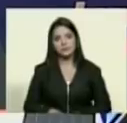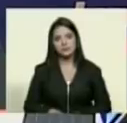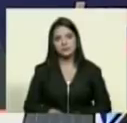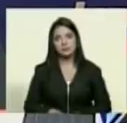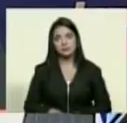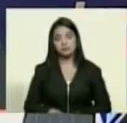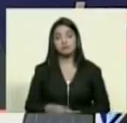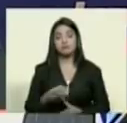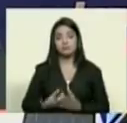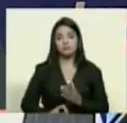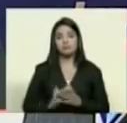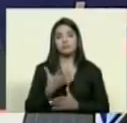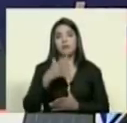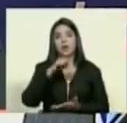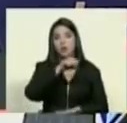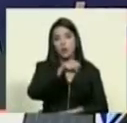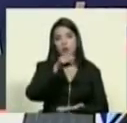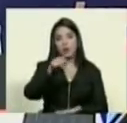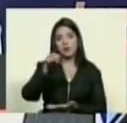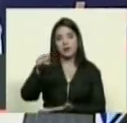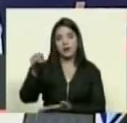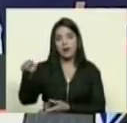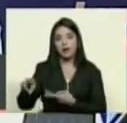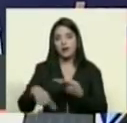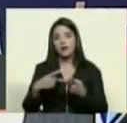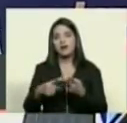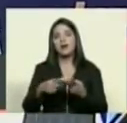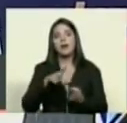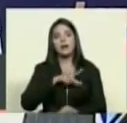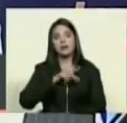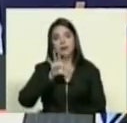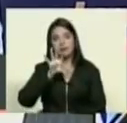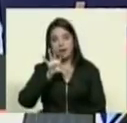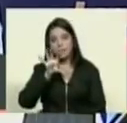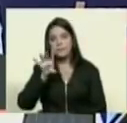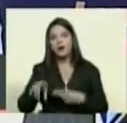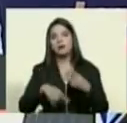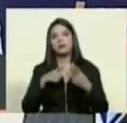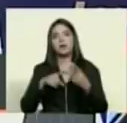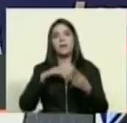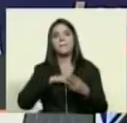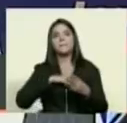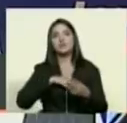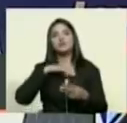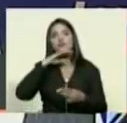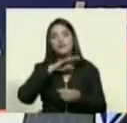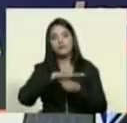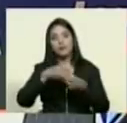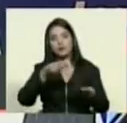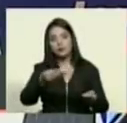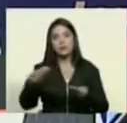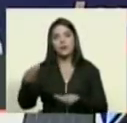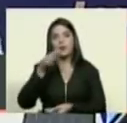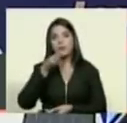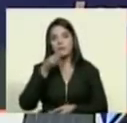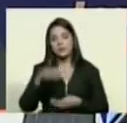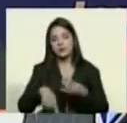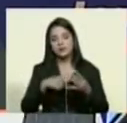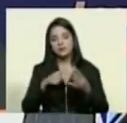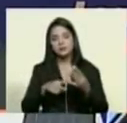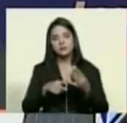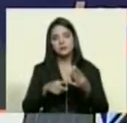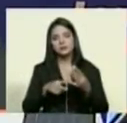De allí surge los CLAP, el carnet de la patria, la gran misión de abastecimiento soberano, y